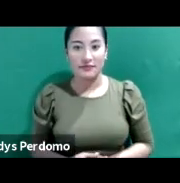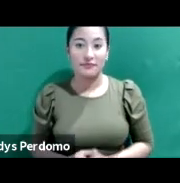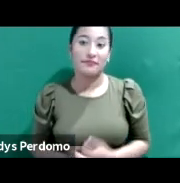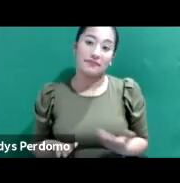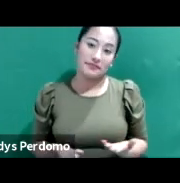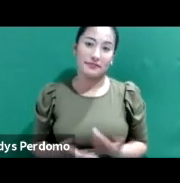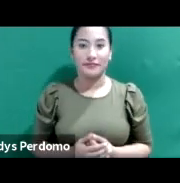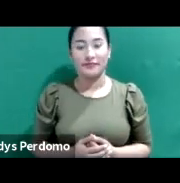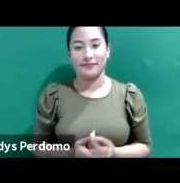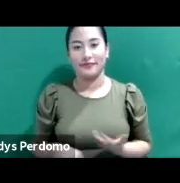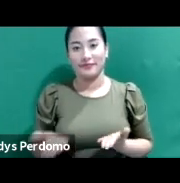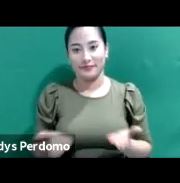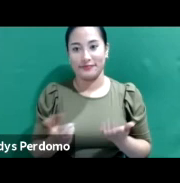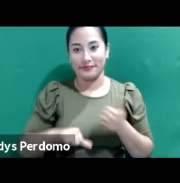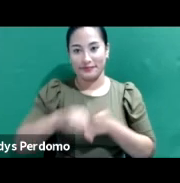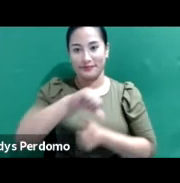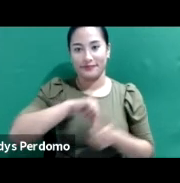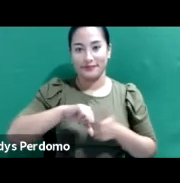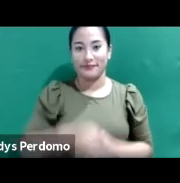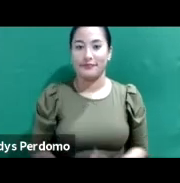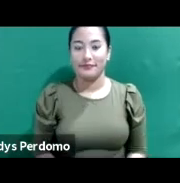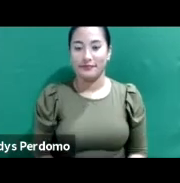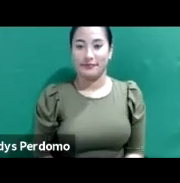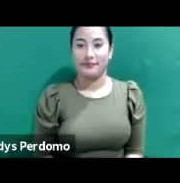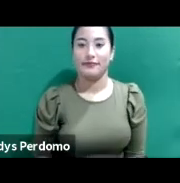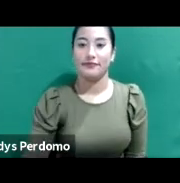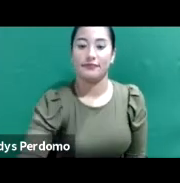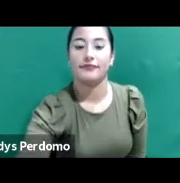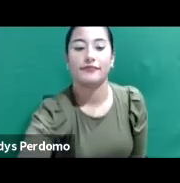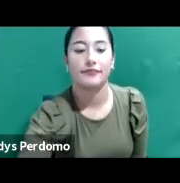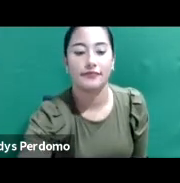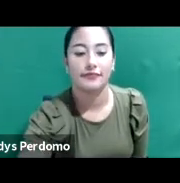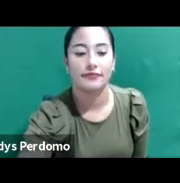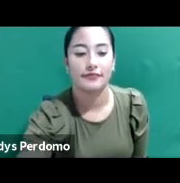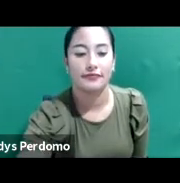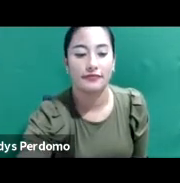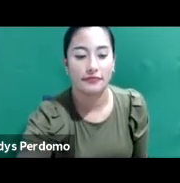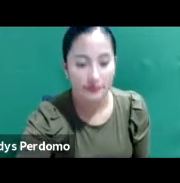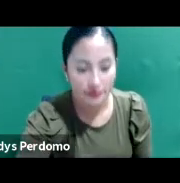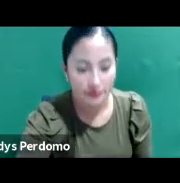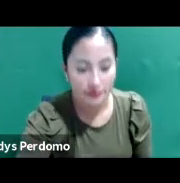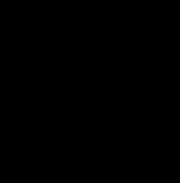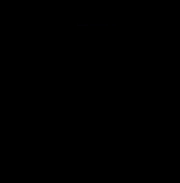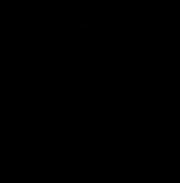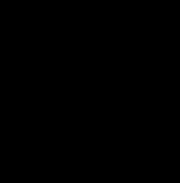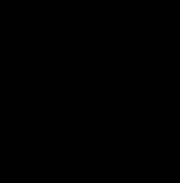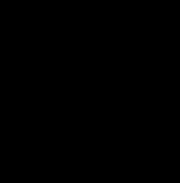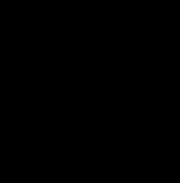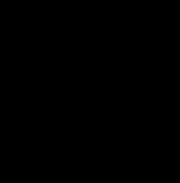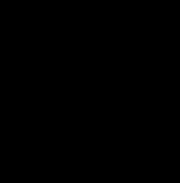pronto hubiese sido como miedo de pronto? Y entonces empezar a acompañarlos como en esa expresión y